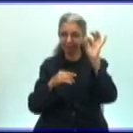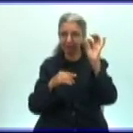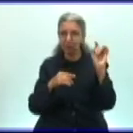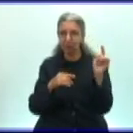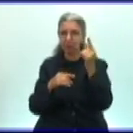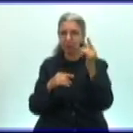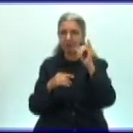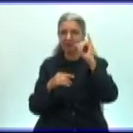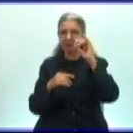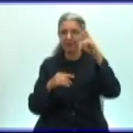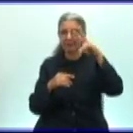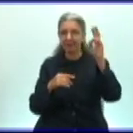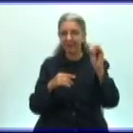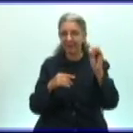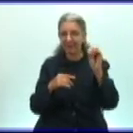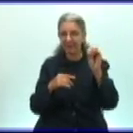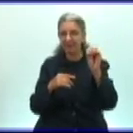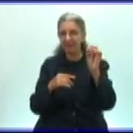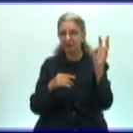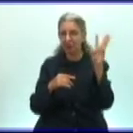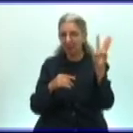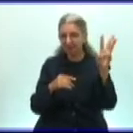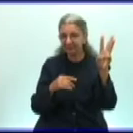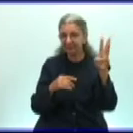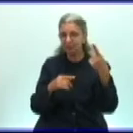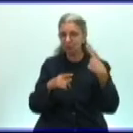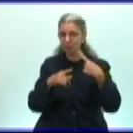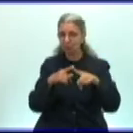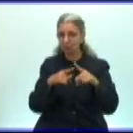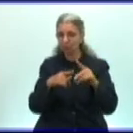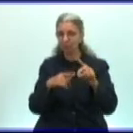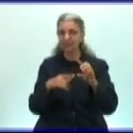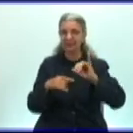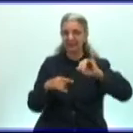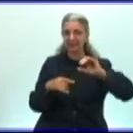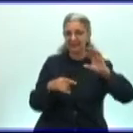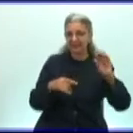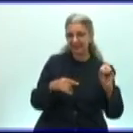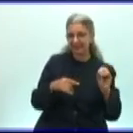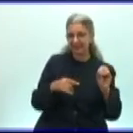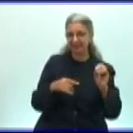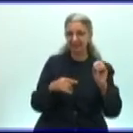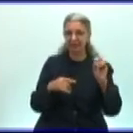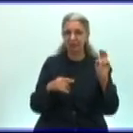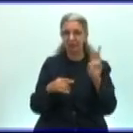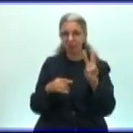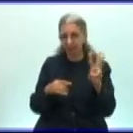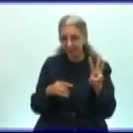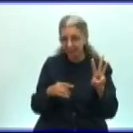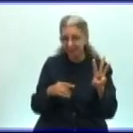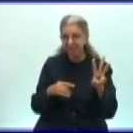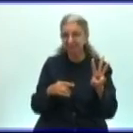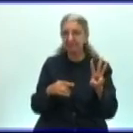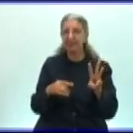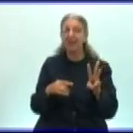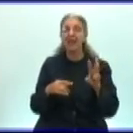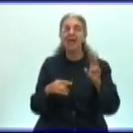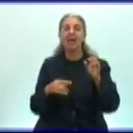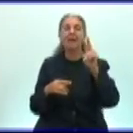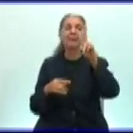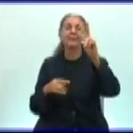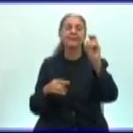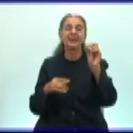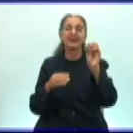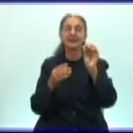anteriormente, ubíquense que este bombillo de 20 watts es el que se corresponde con la lamparita de noche. Y el bombillo de 60 watts